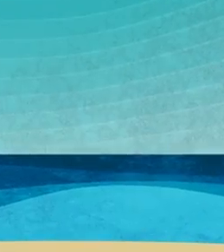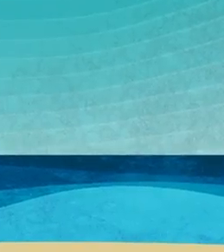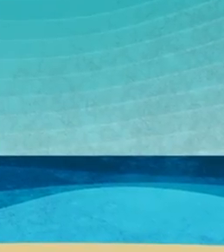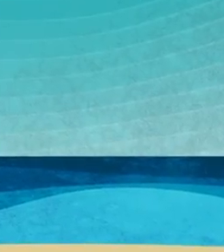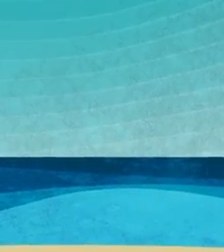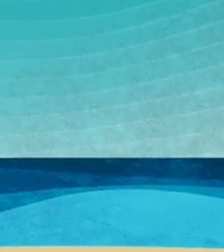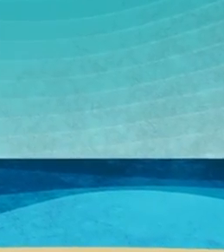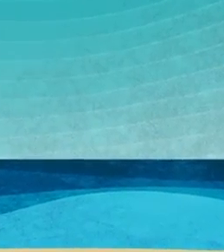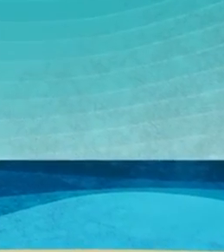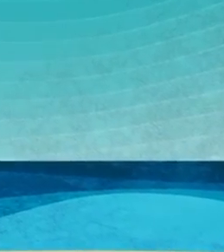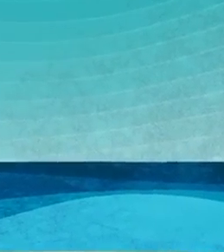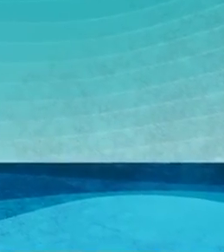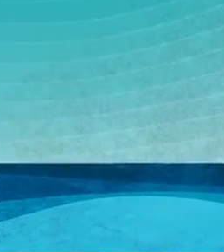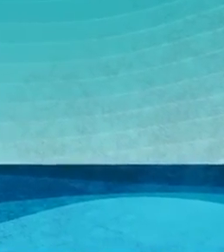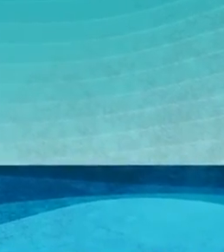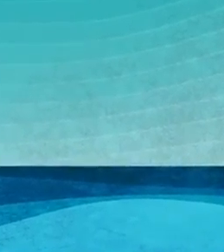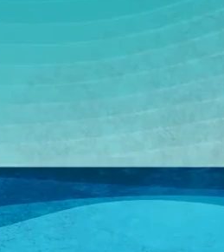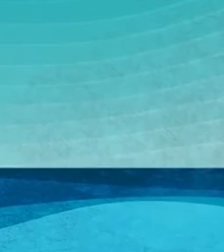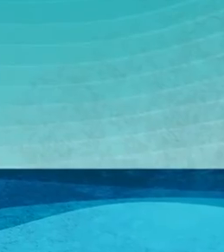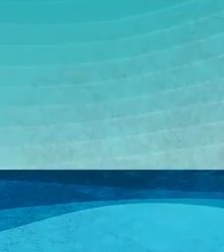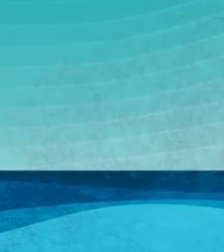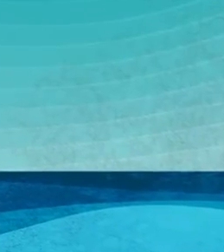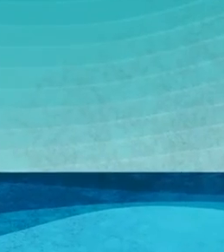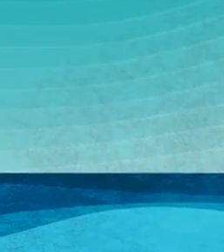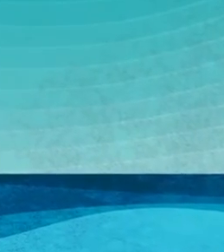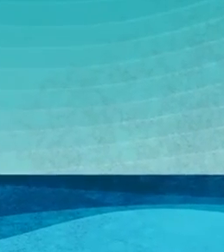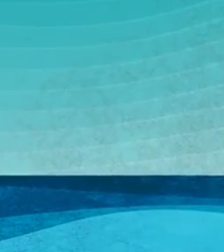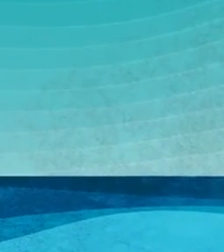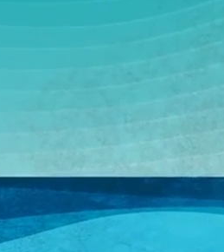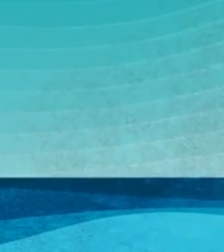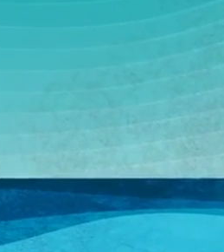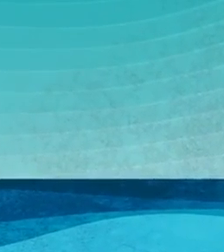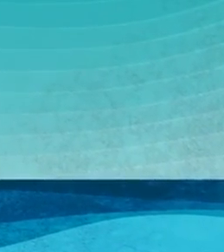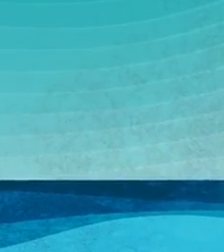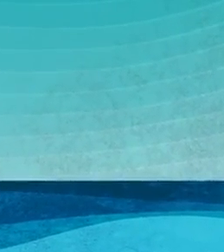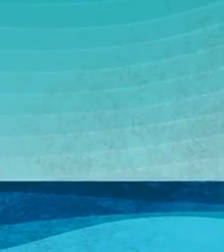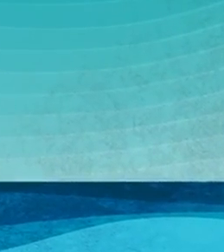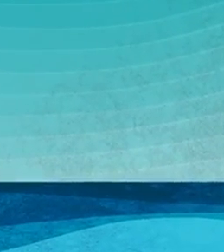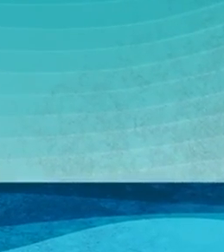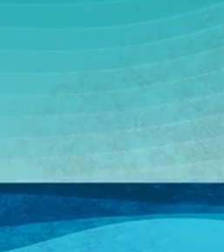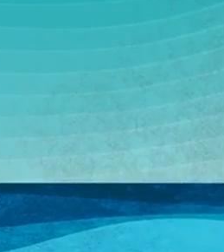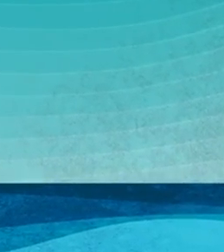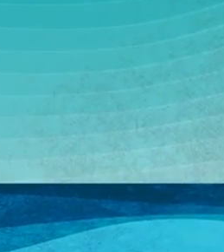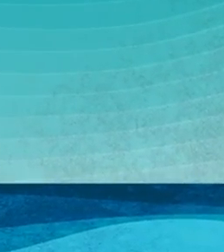Universidad del Magdalena, aún más incluyente e innovadora.